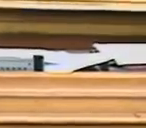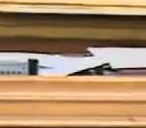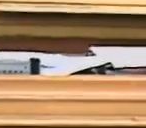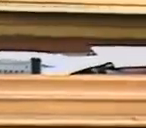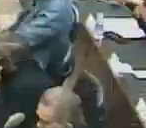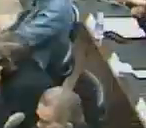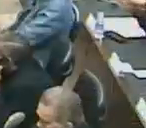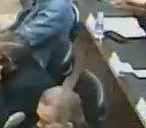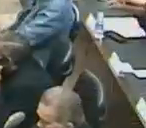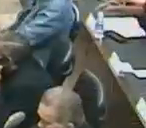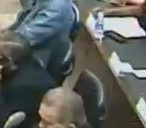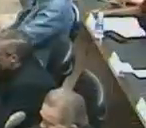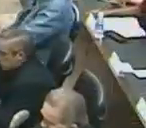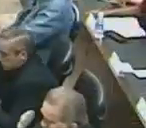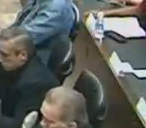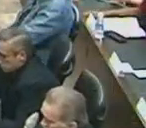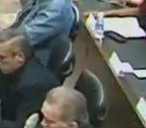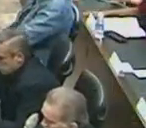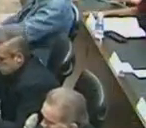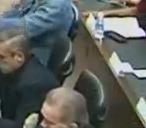Ramírez.